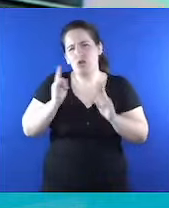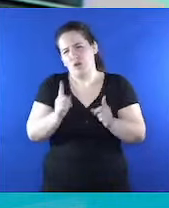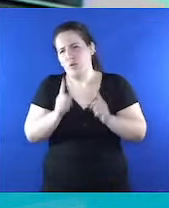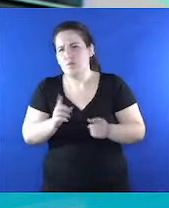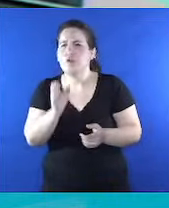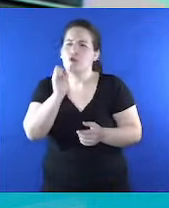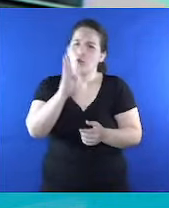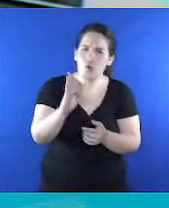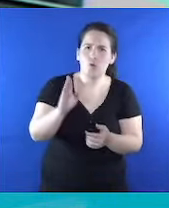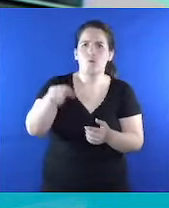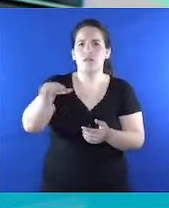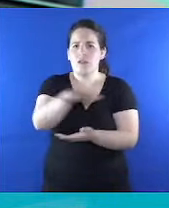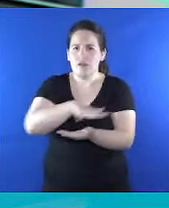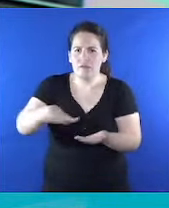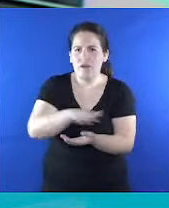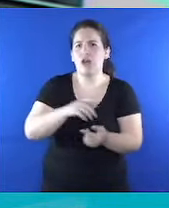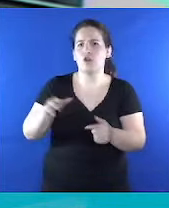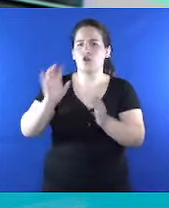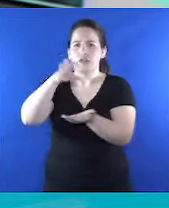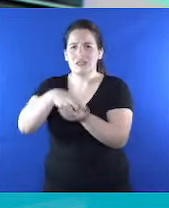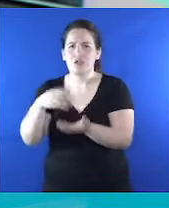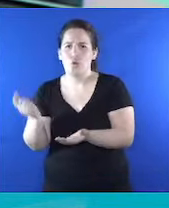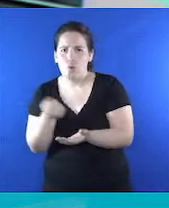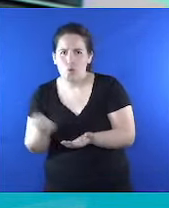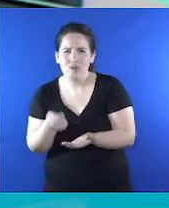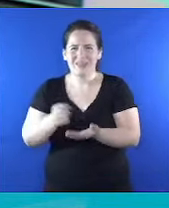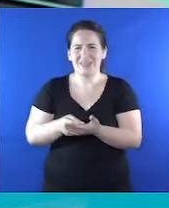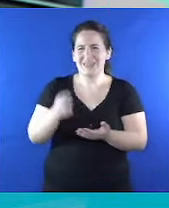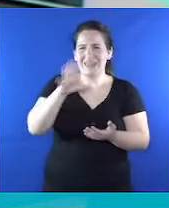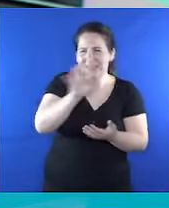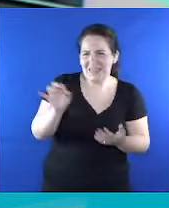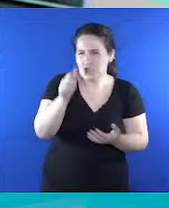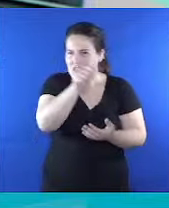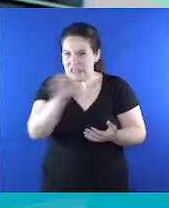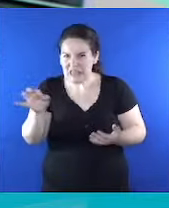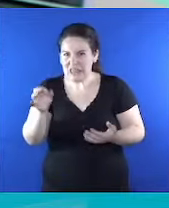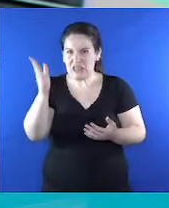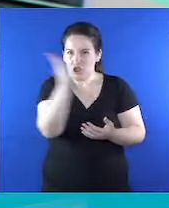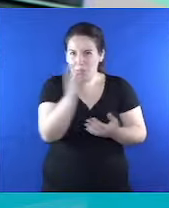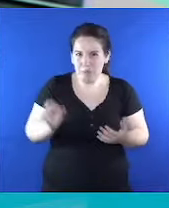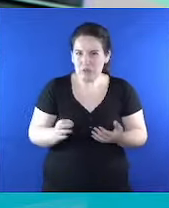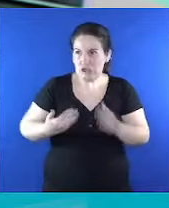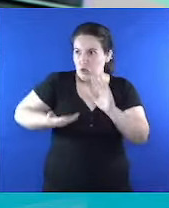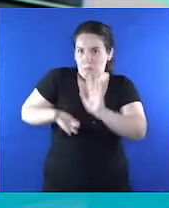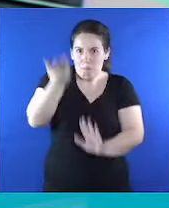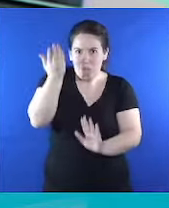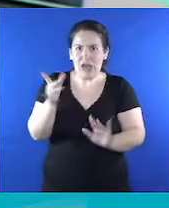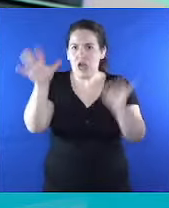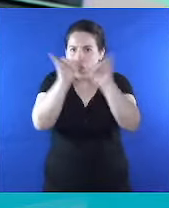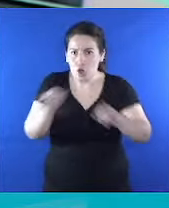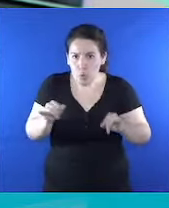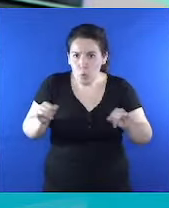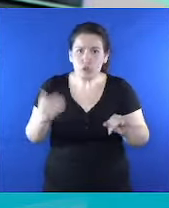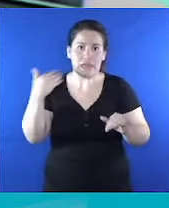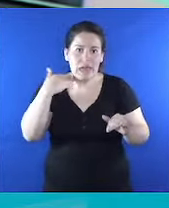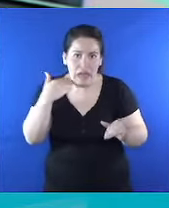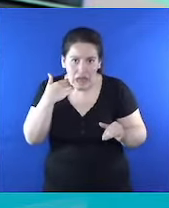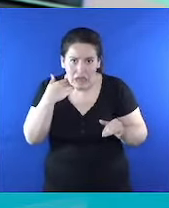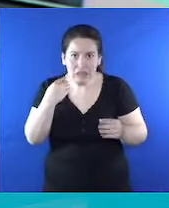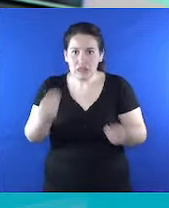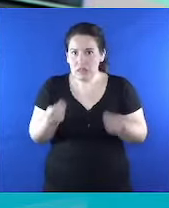los centros de culturales o los centros de jubilado hasta 500 y 600 % más en las facturas de luz o de gas le vienen